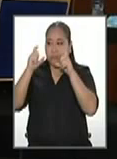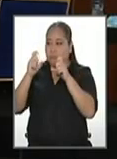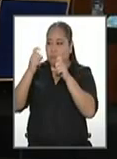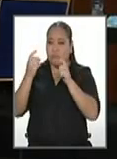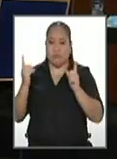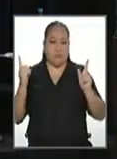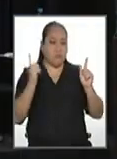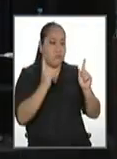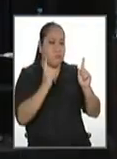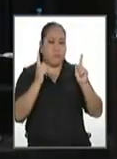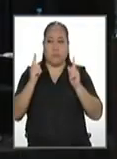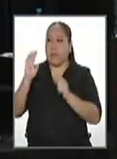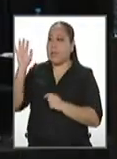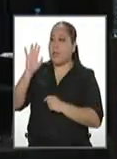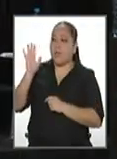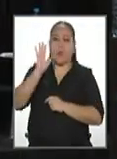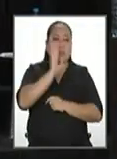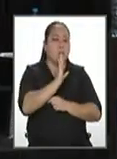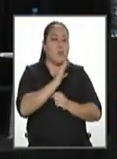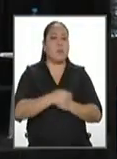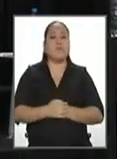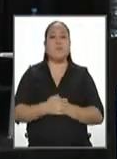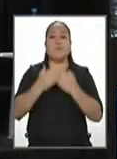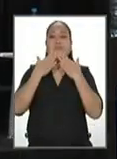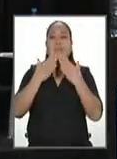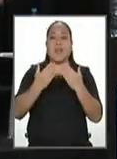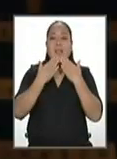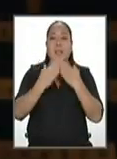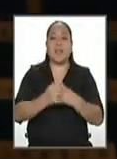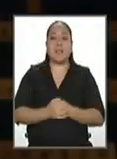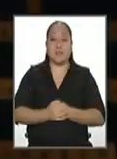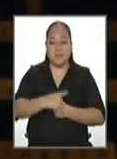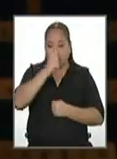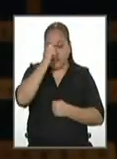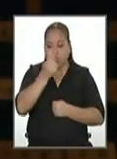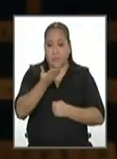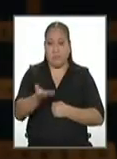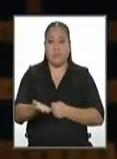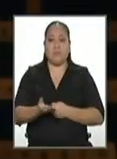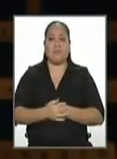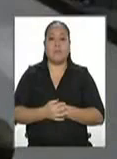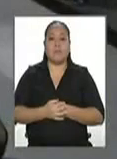se encuentran en ambos lados también. Muchas gracias, muy reconocidos.